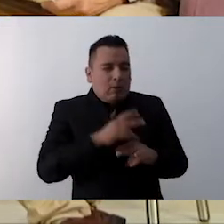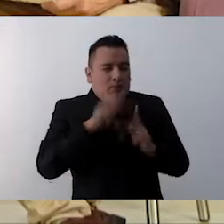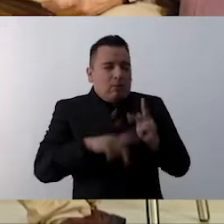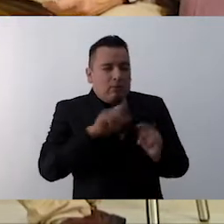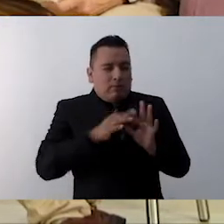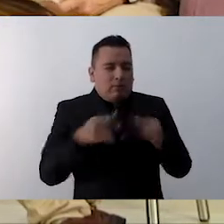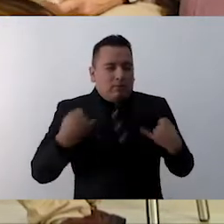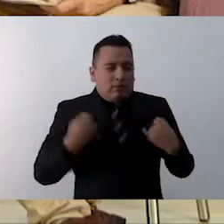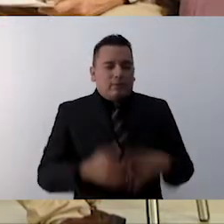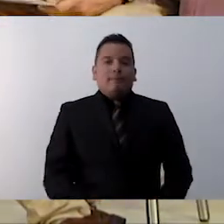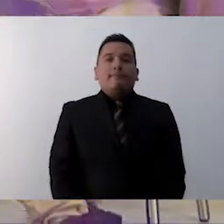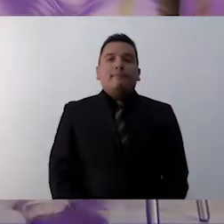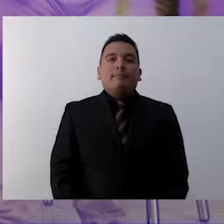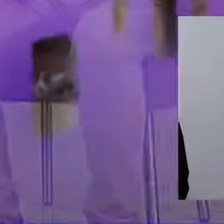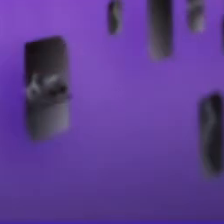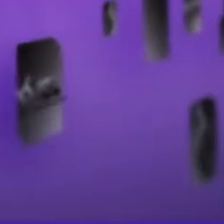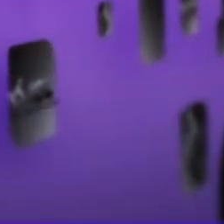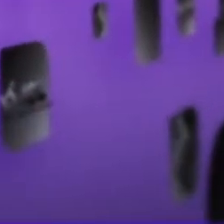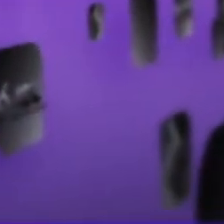y su participación.